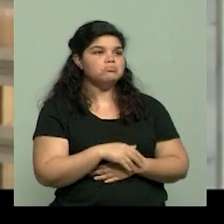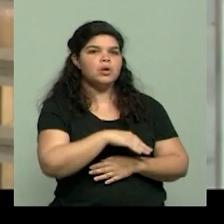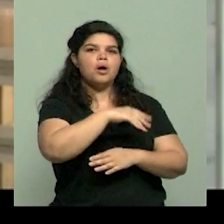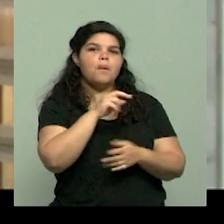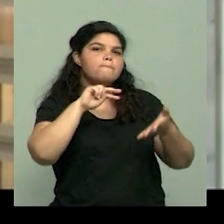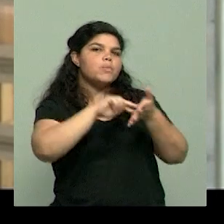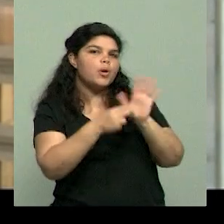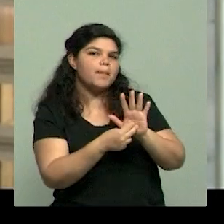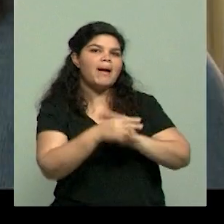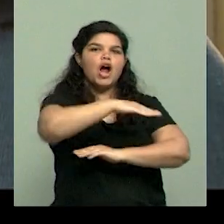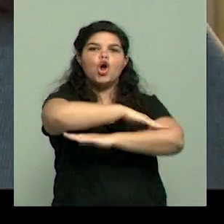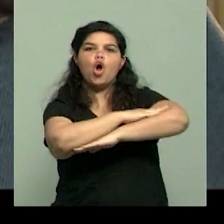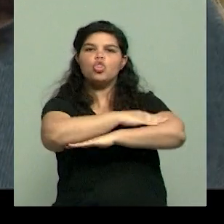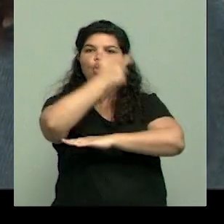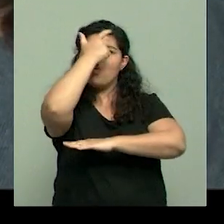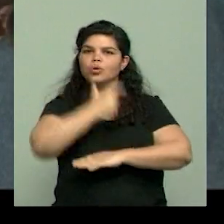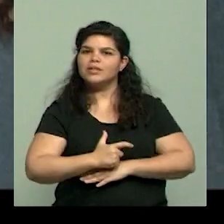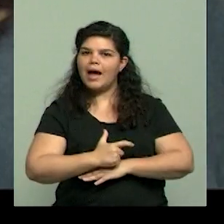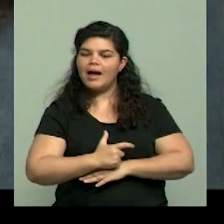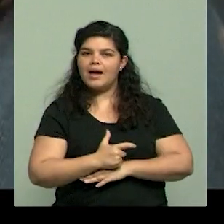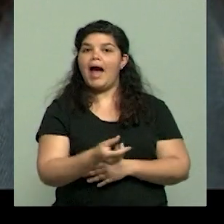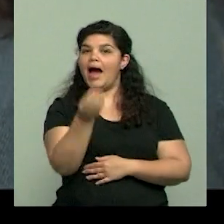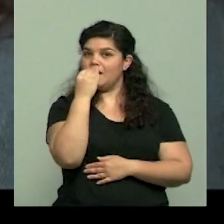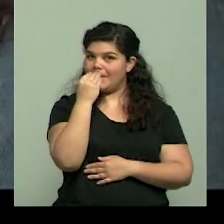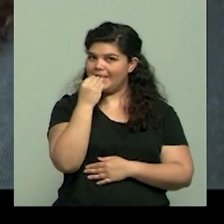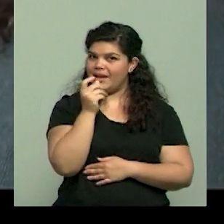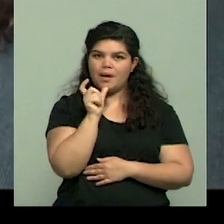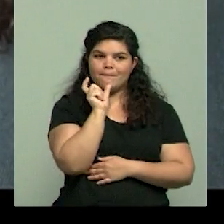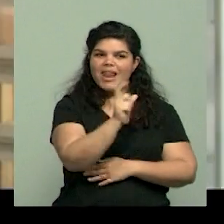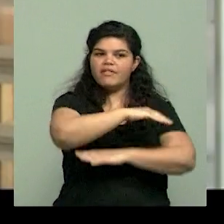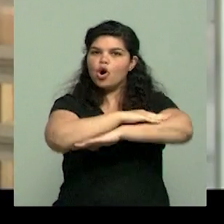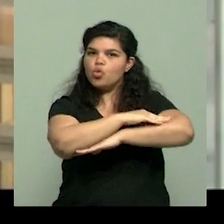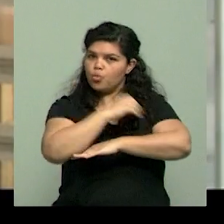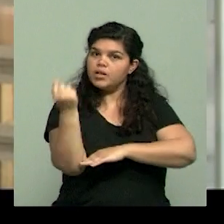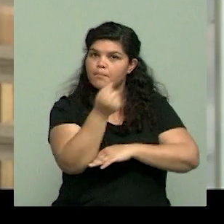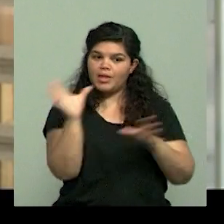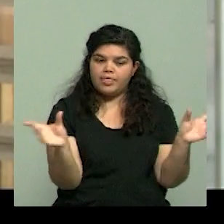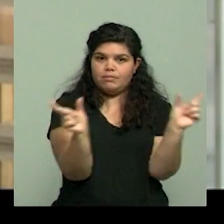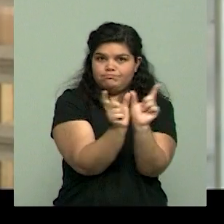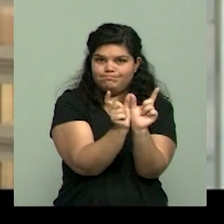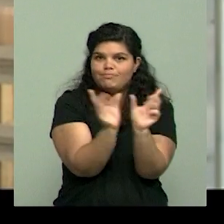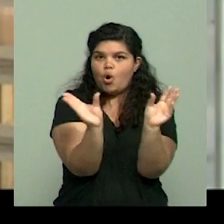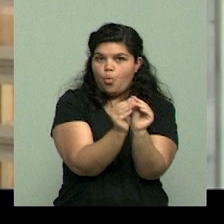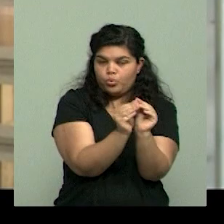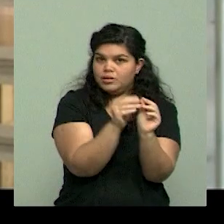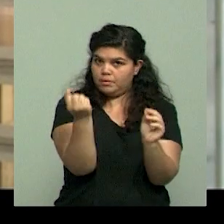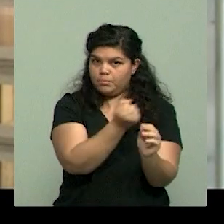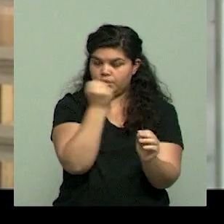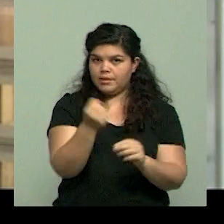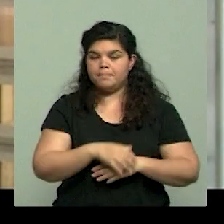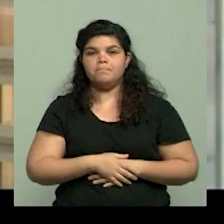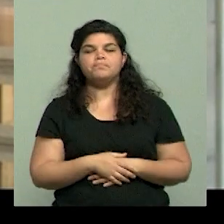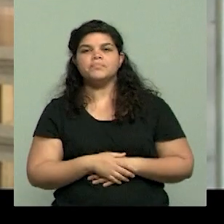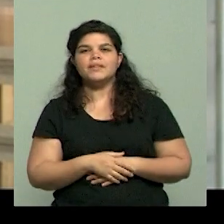en términos de conducta. Bien, y respecto a esto, ¿qué es lo que es? Bien. Desde el abordaje, ¿no?, de la psicología. Sí, desde